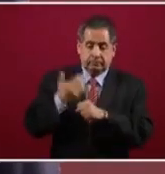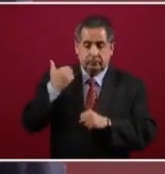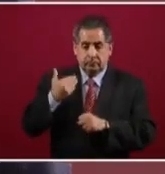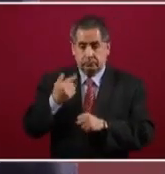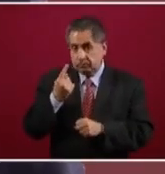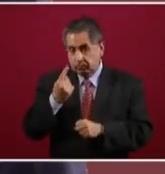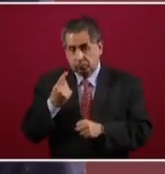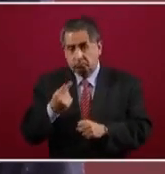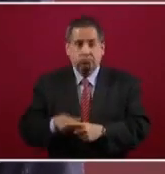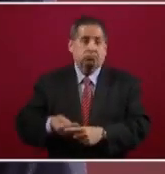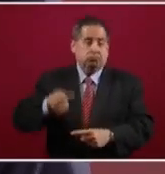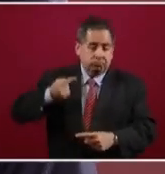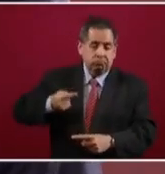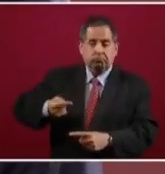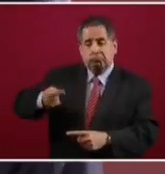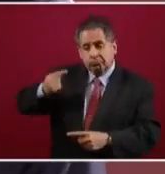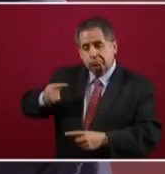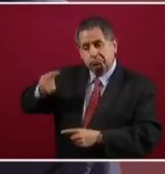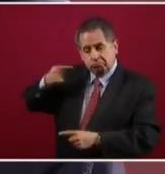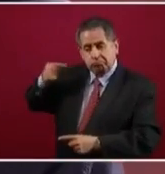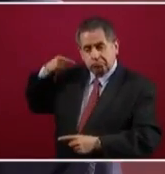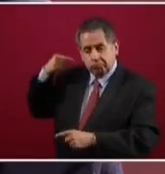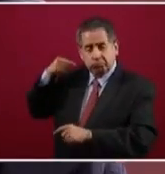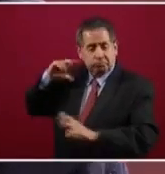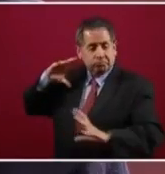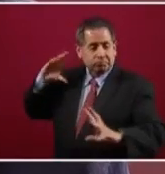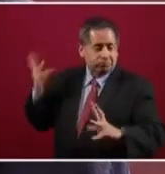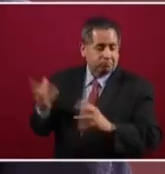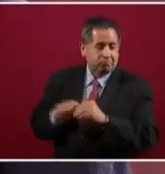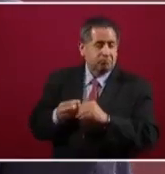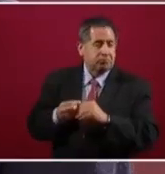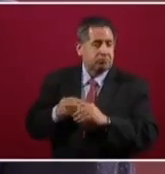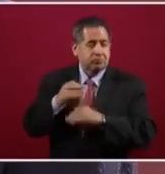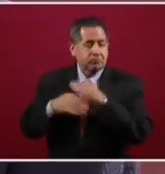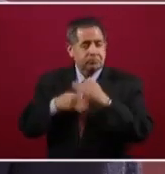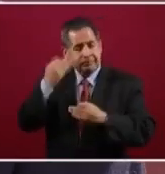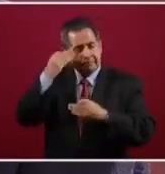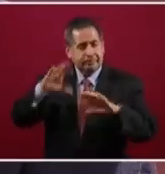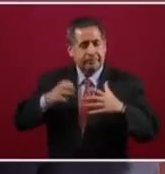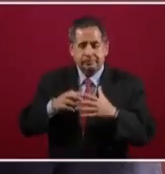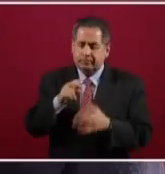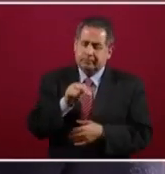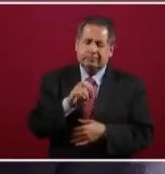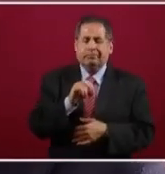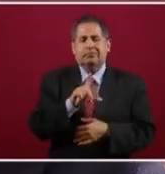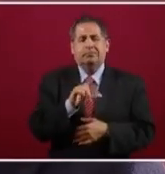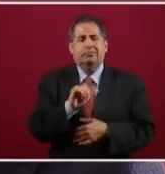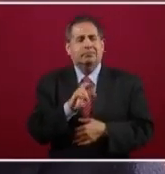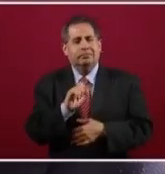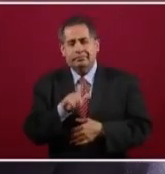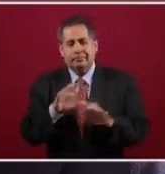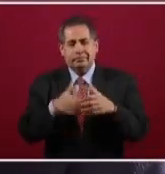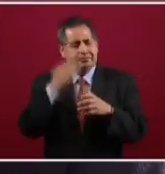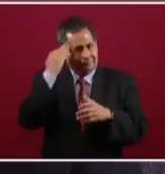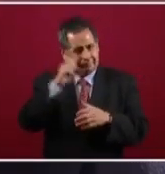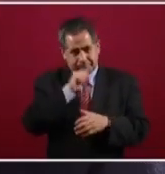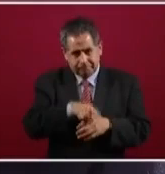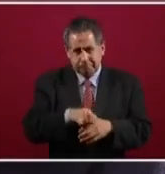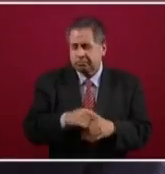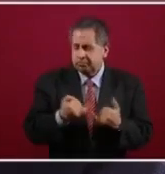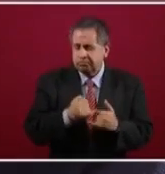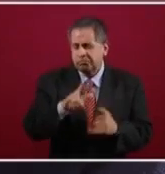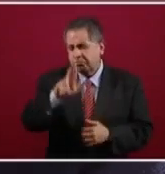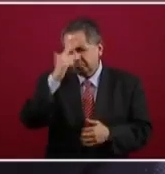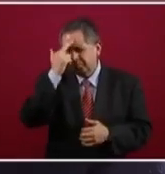viene de tiempo atrás, todo el periodo neoliberal. Yo recuerdo que